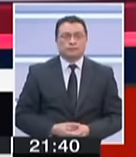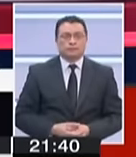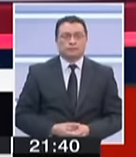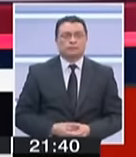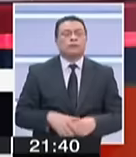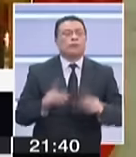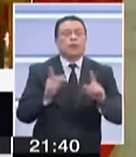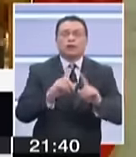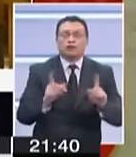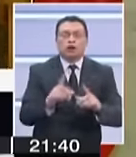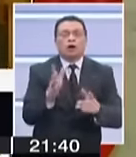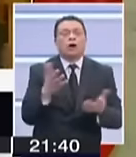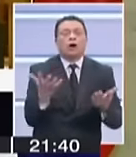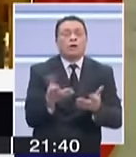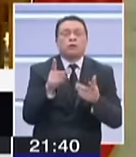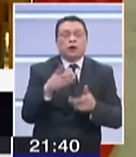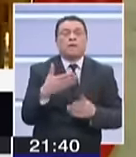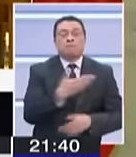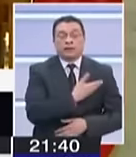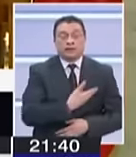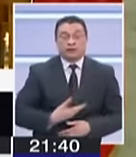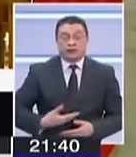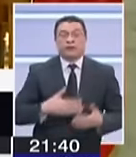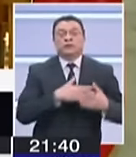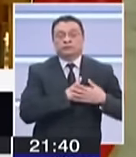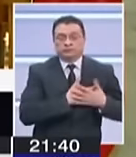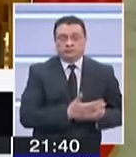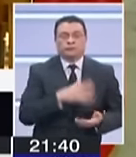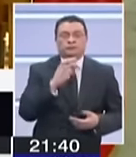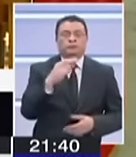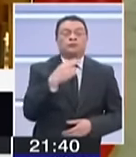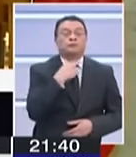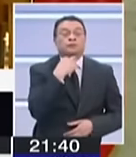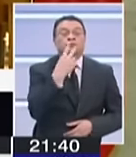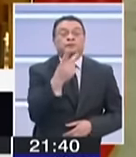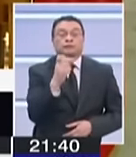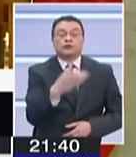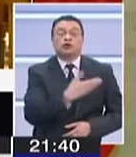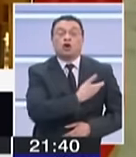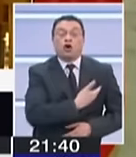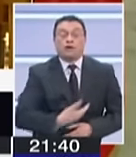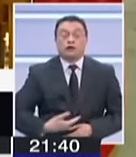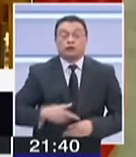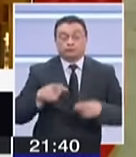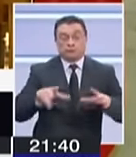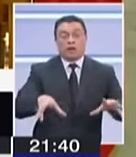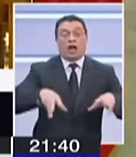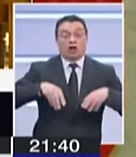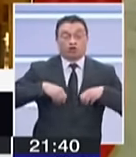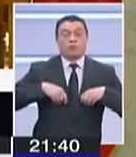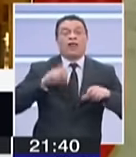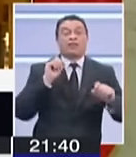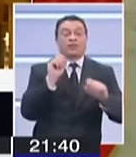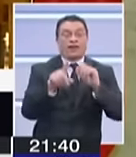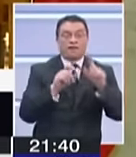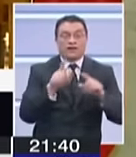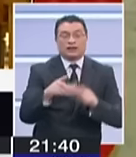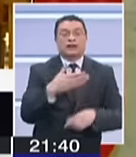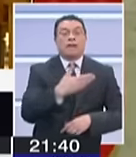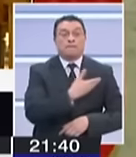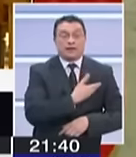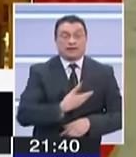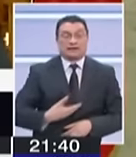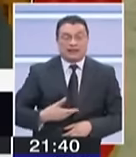No, porque claramente si la presidenta Bachelet o la vocera del gobierno, ¿no es cierto?, asume como la defensa de la presidenta de la